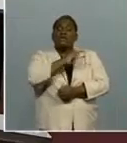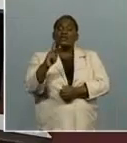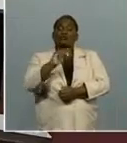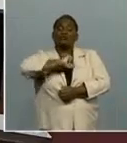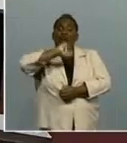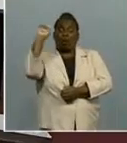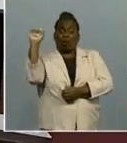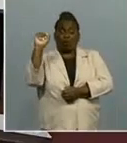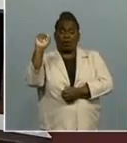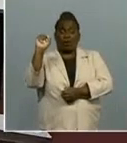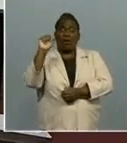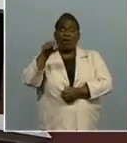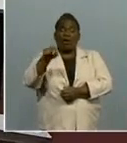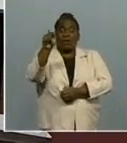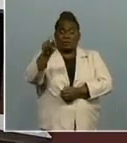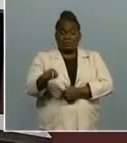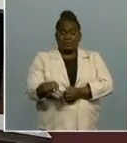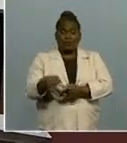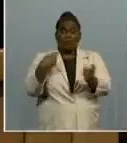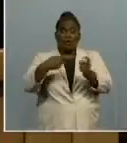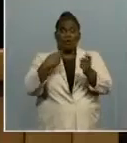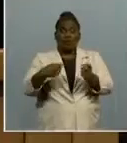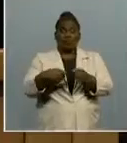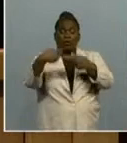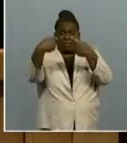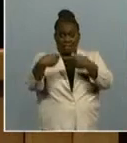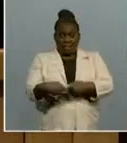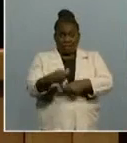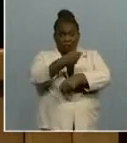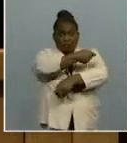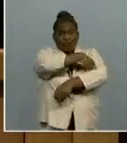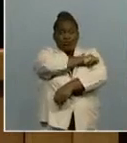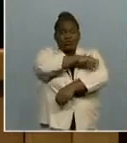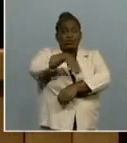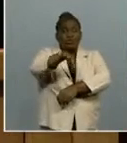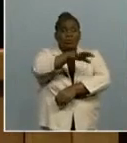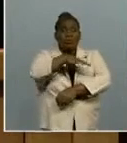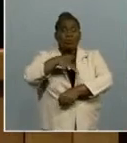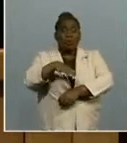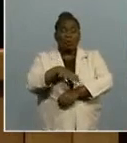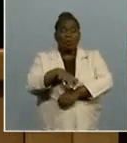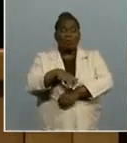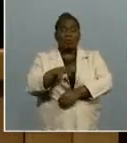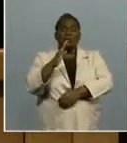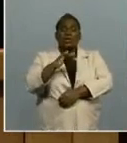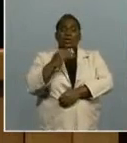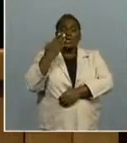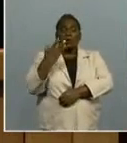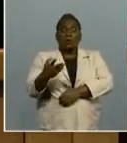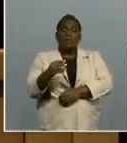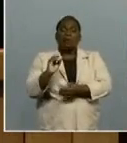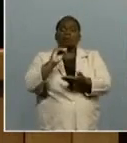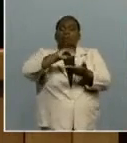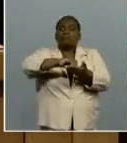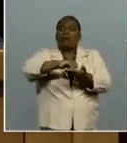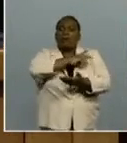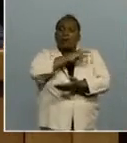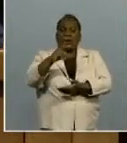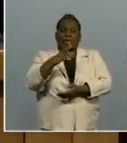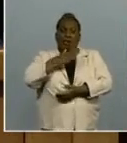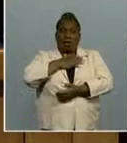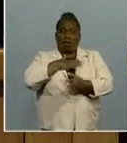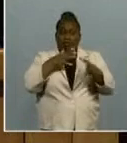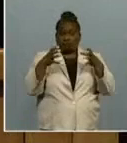los que pelean simplemente por los derechos de sus pueblos y no reclaman más que un puesto en la vanguardia nuestra